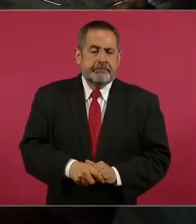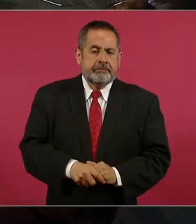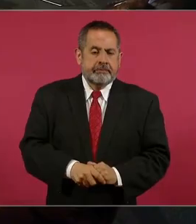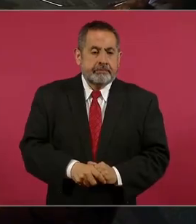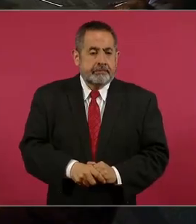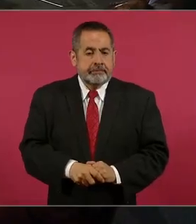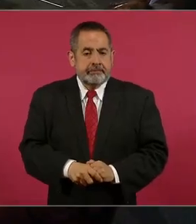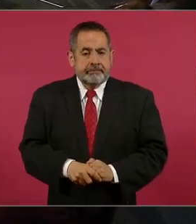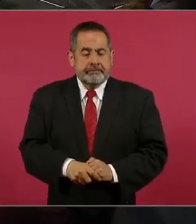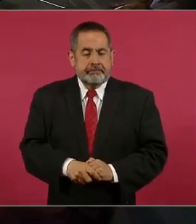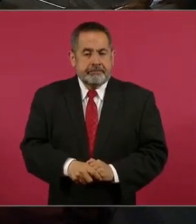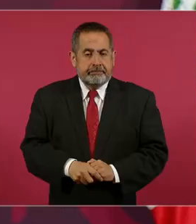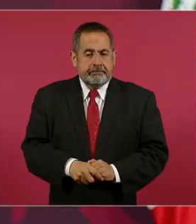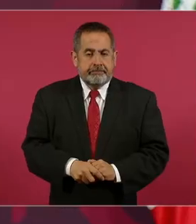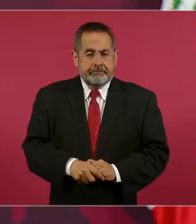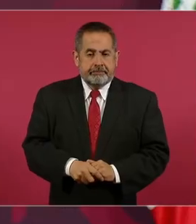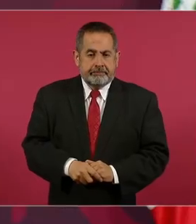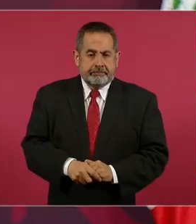ellos